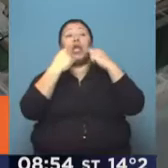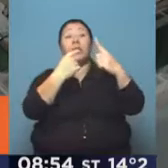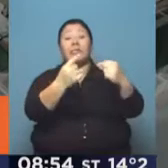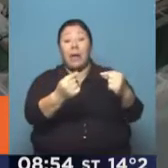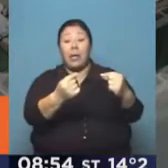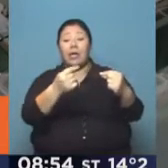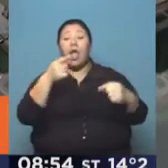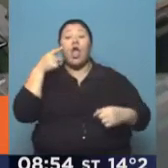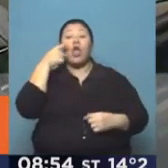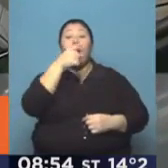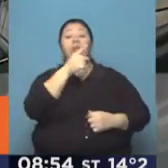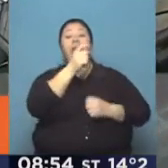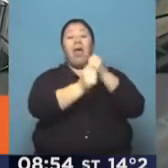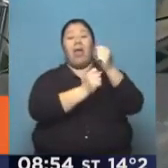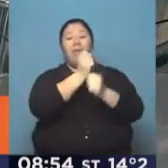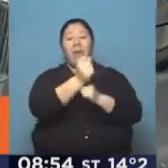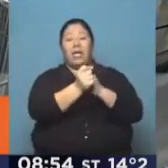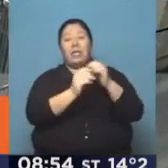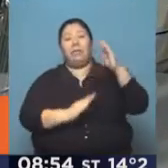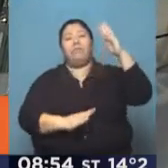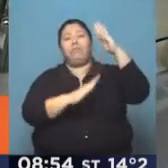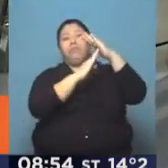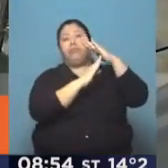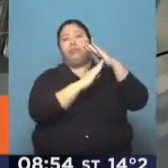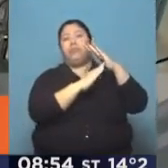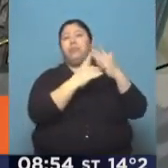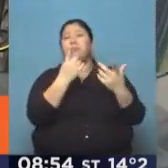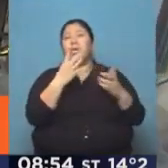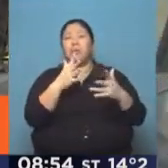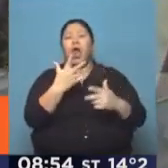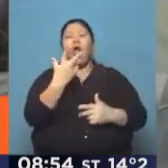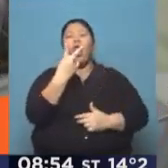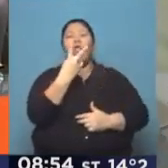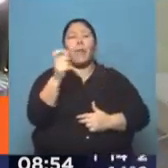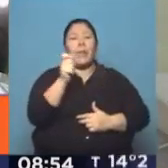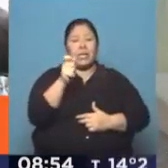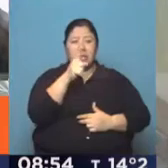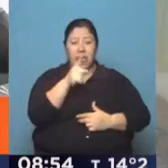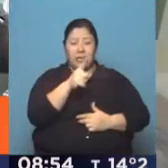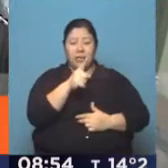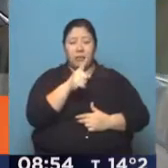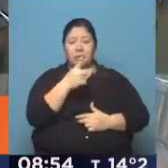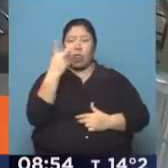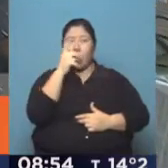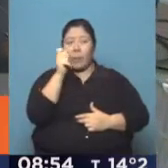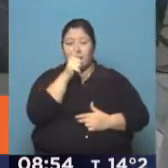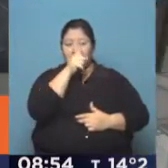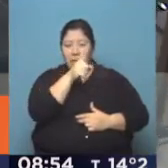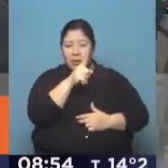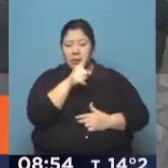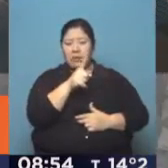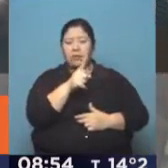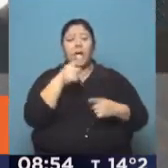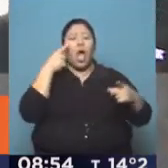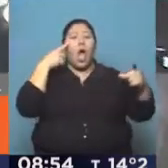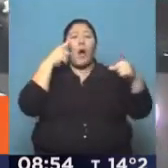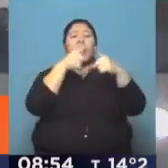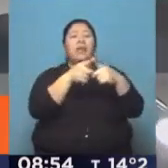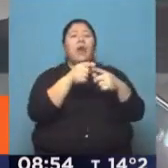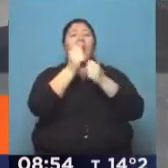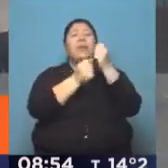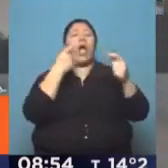que lleva más de 60 días y donde la red y el objetivo de la empresa